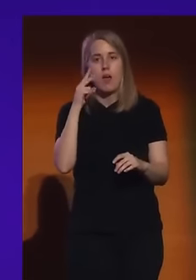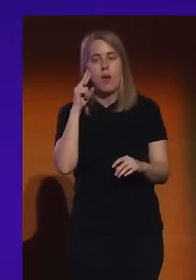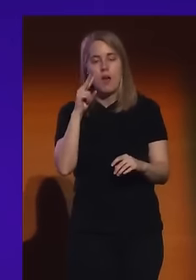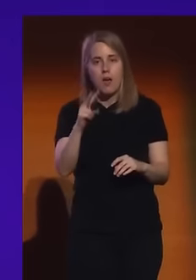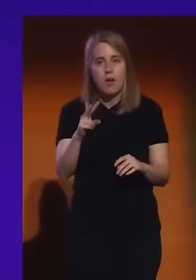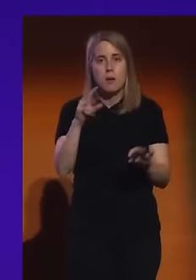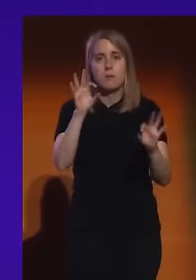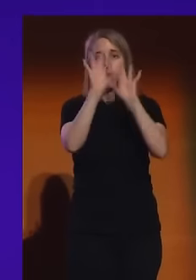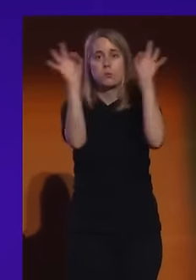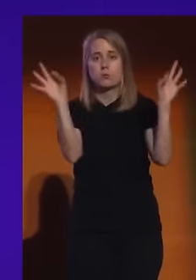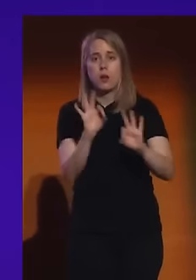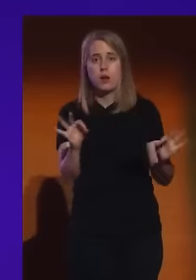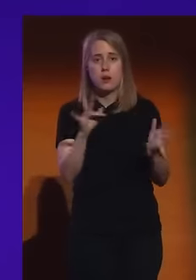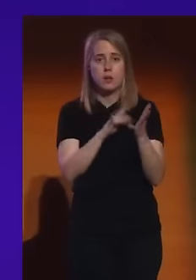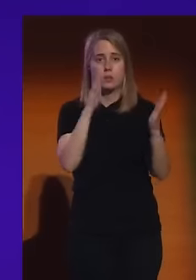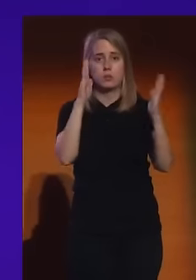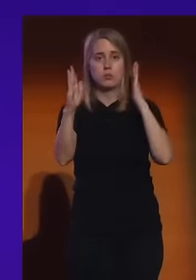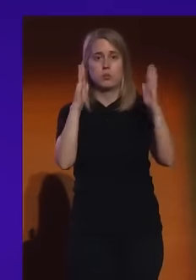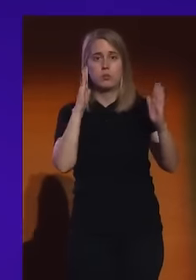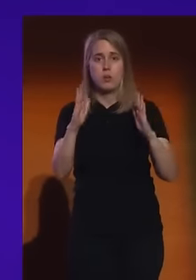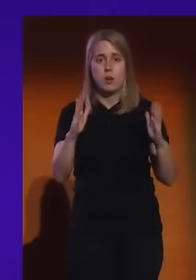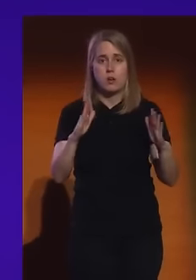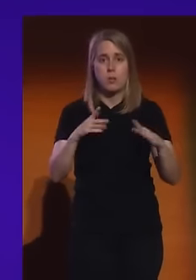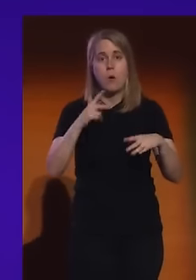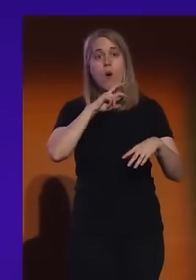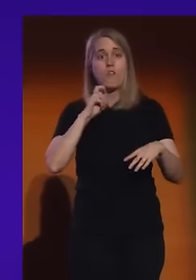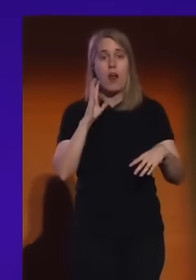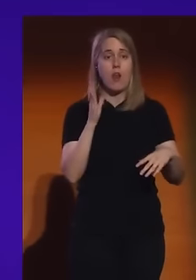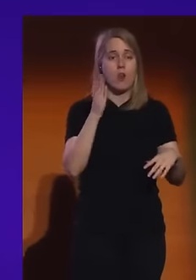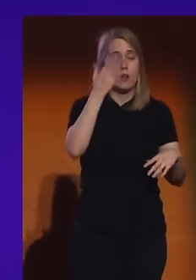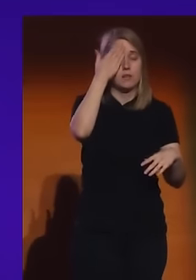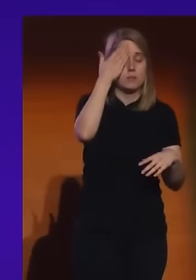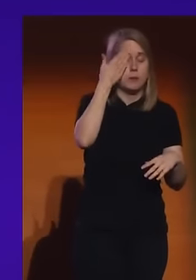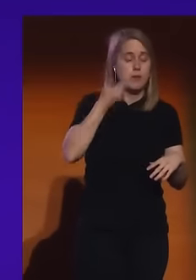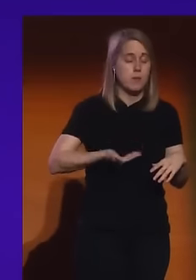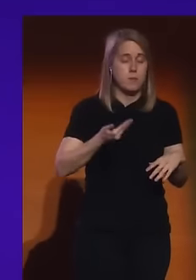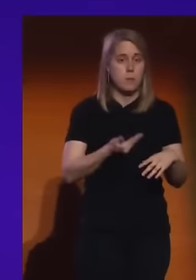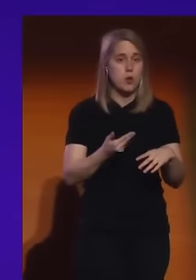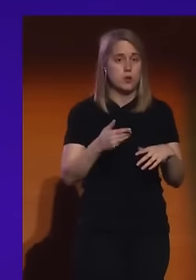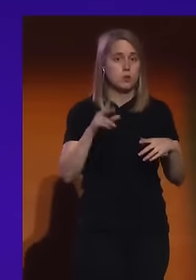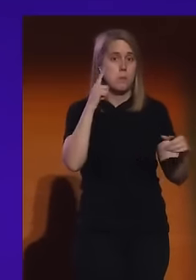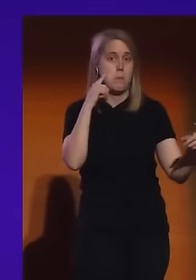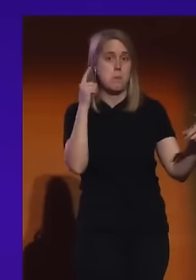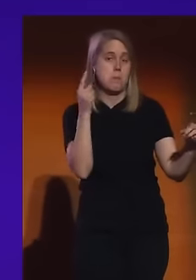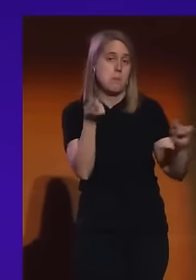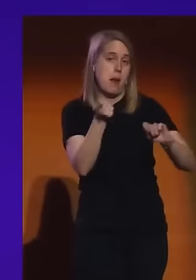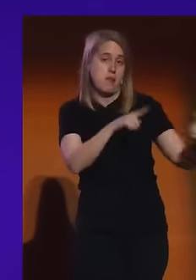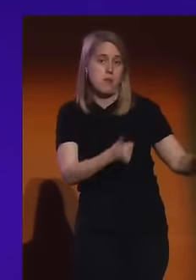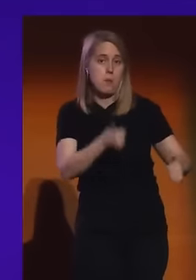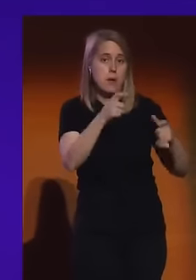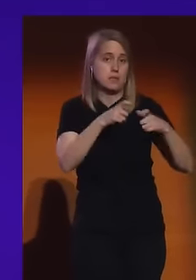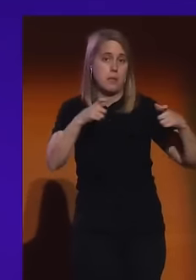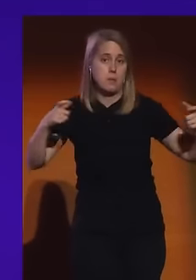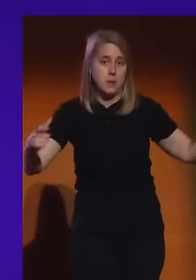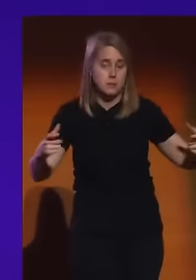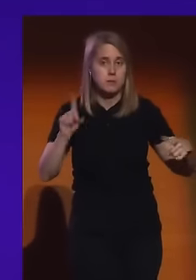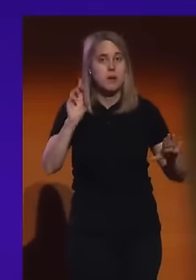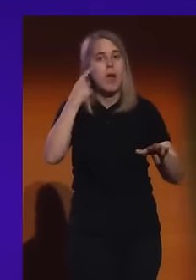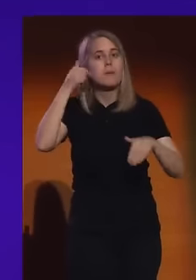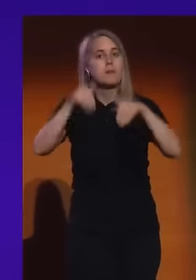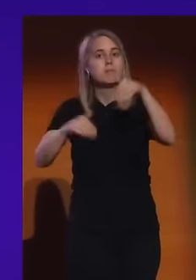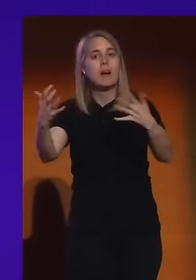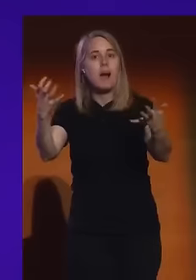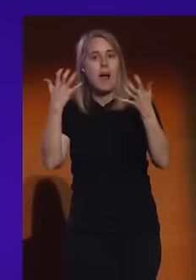ecaler en este trozo que se parece cada vez más a nuestros valores y principios es capaz de ganar electoralmente